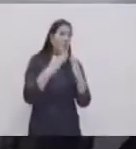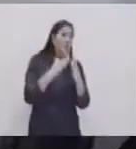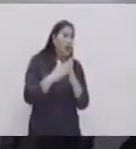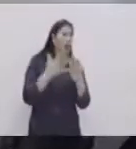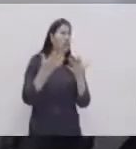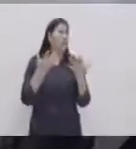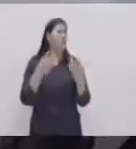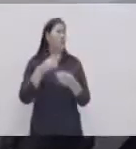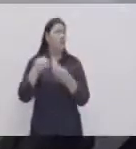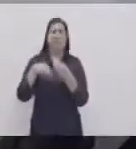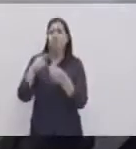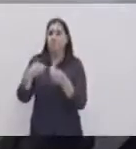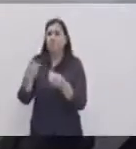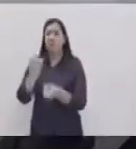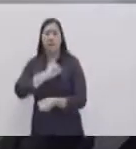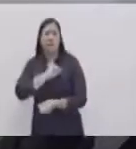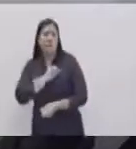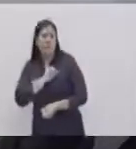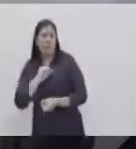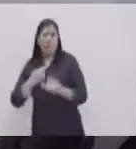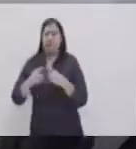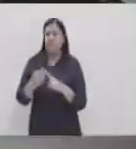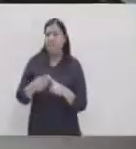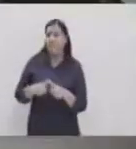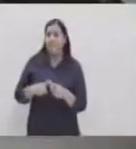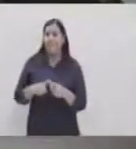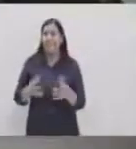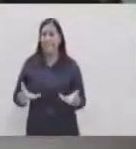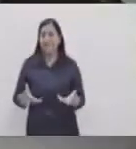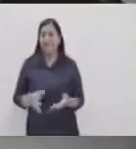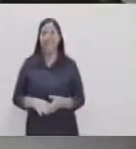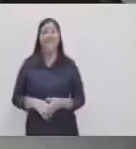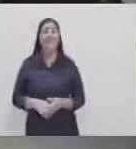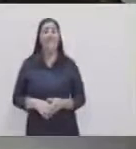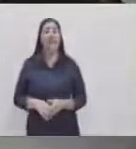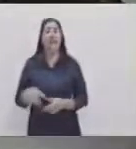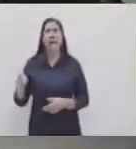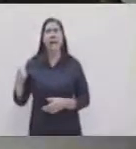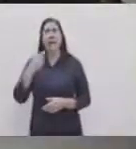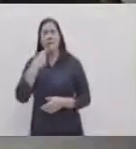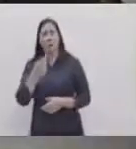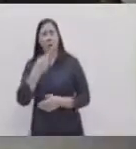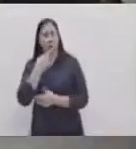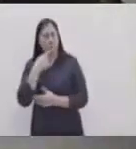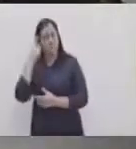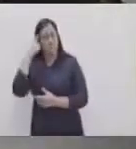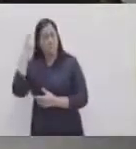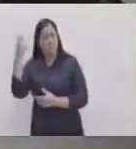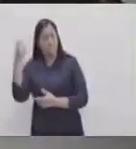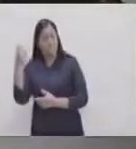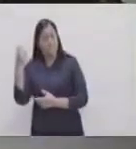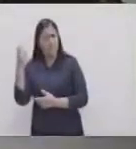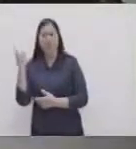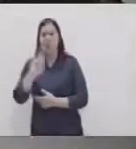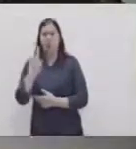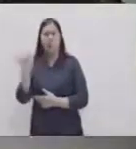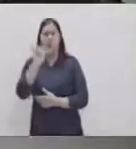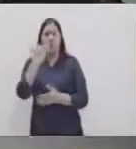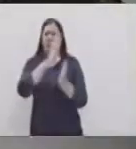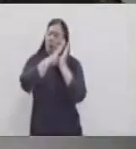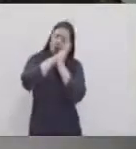con nuestros compañeros y nuestros amigos. O sea, podríamos decir tal vez que el sueño no es sinónimo de dormir.